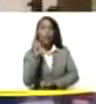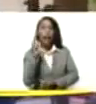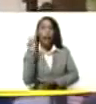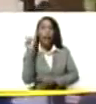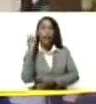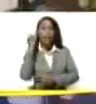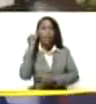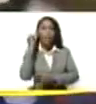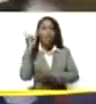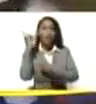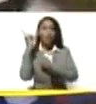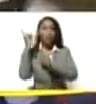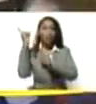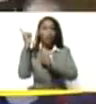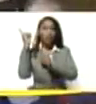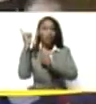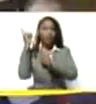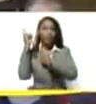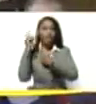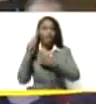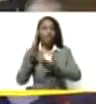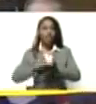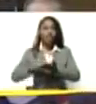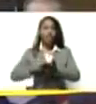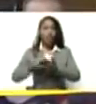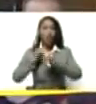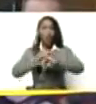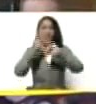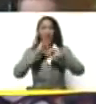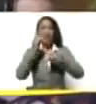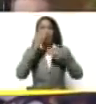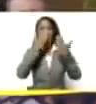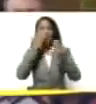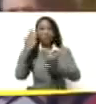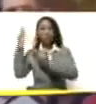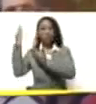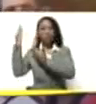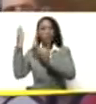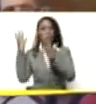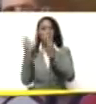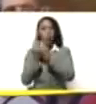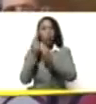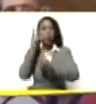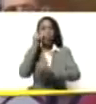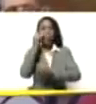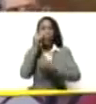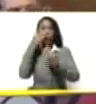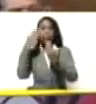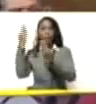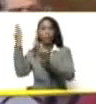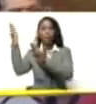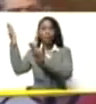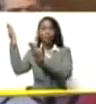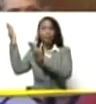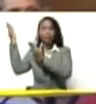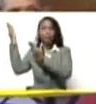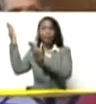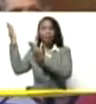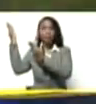y bueno hay que coordinar verdad coordinamos coordina dicto conversa esto como me dijo garrido garrido me